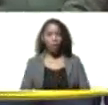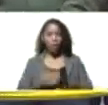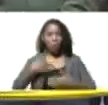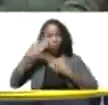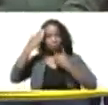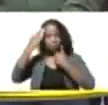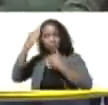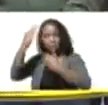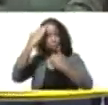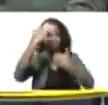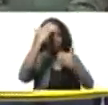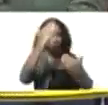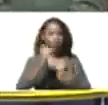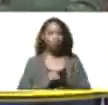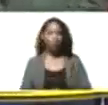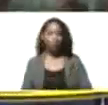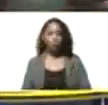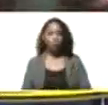saludo.